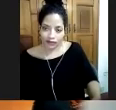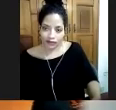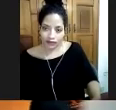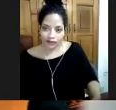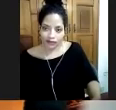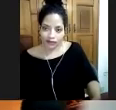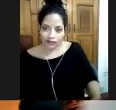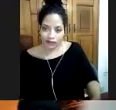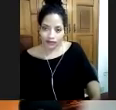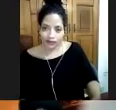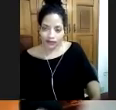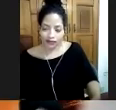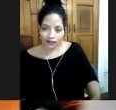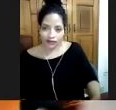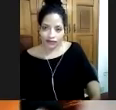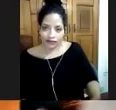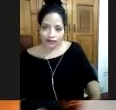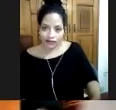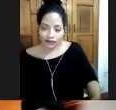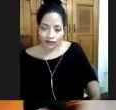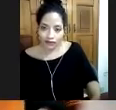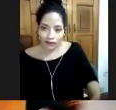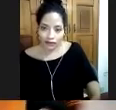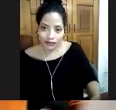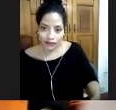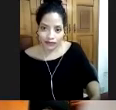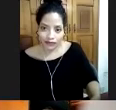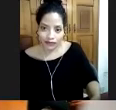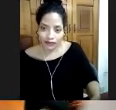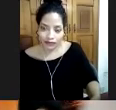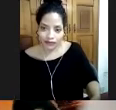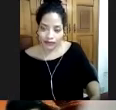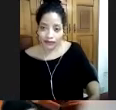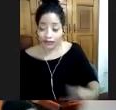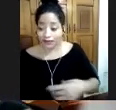los espacios a estas personas que más lo necesitan.